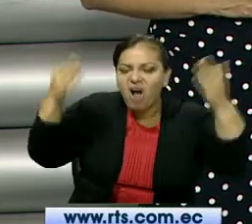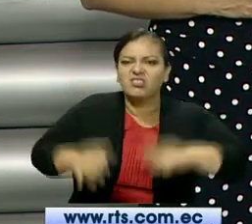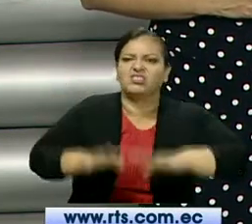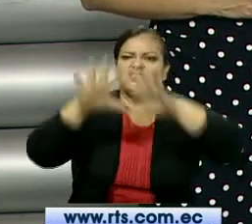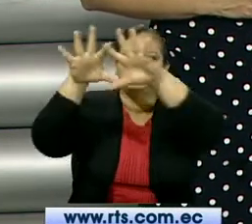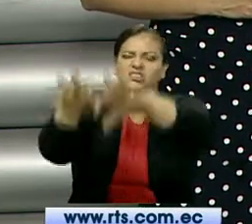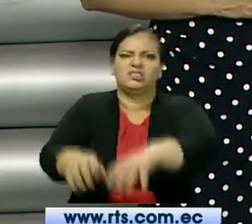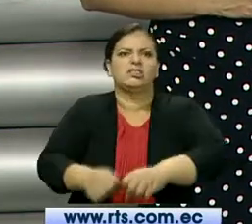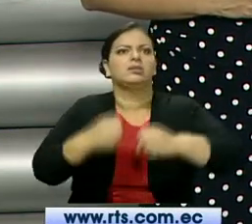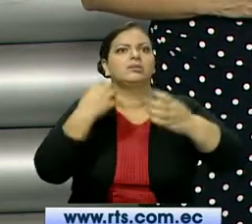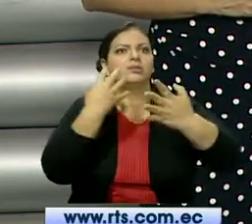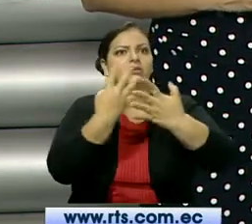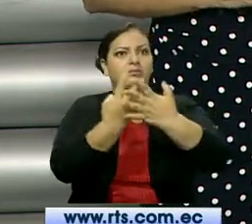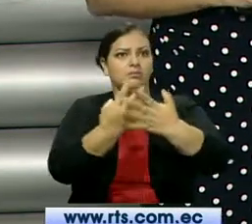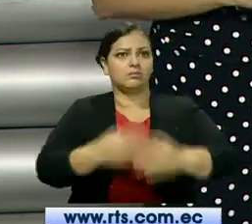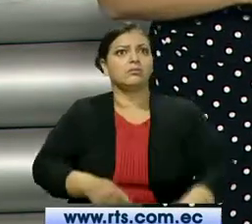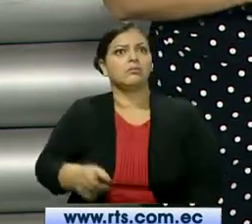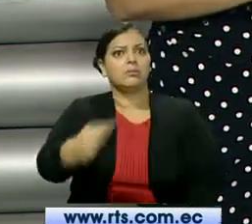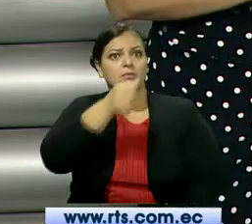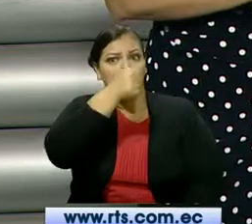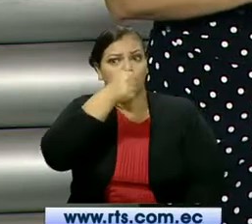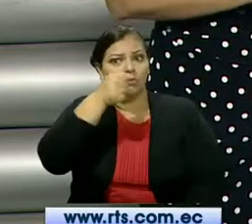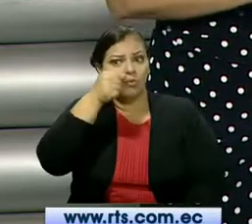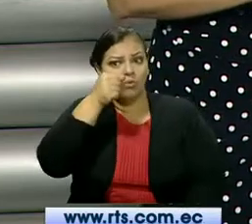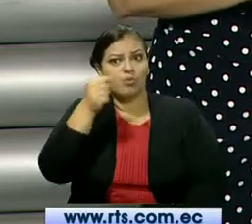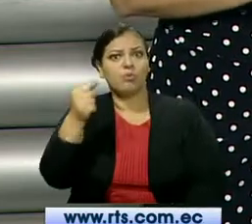fue hallado en vehículos.